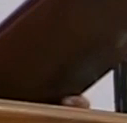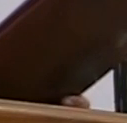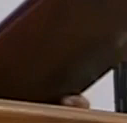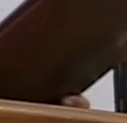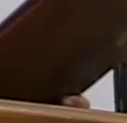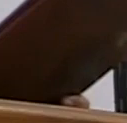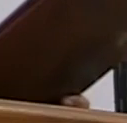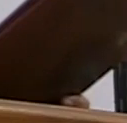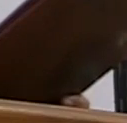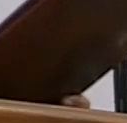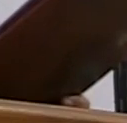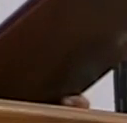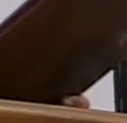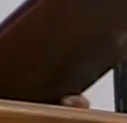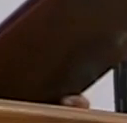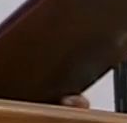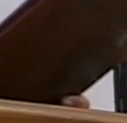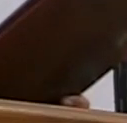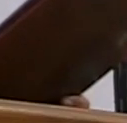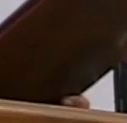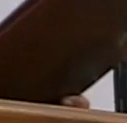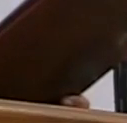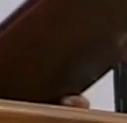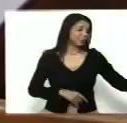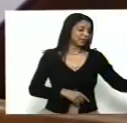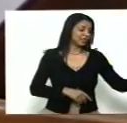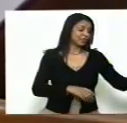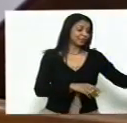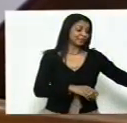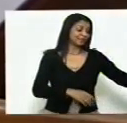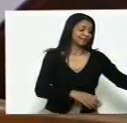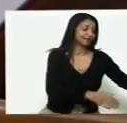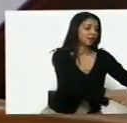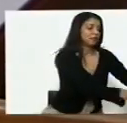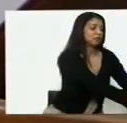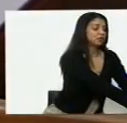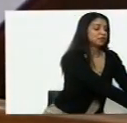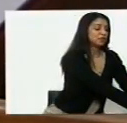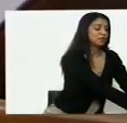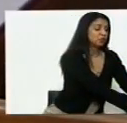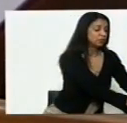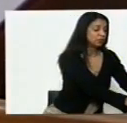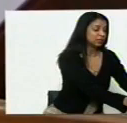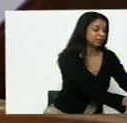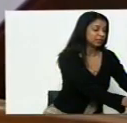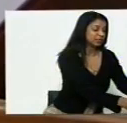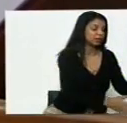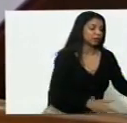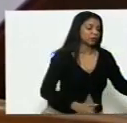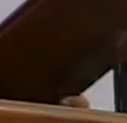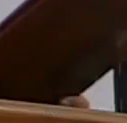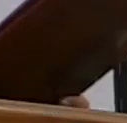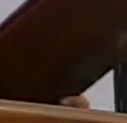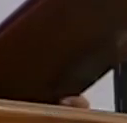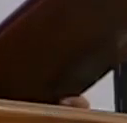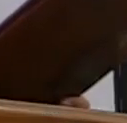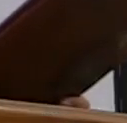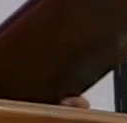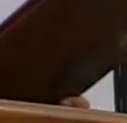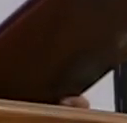hijas como la manera inmediata, natural y saludable de recibirlo o recibirla y garantizarle bienestar y